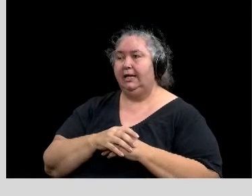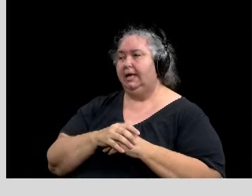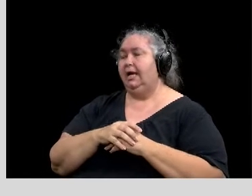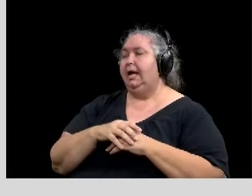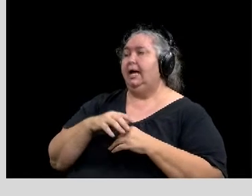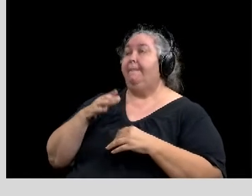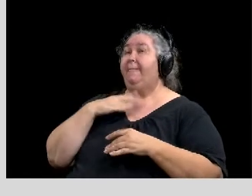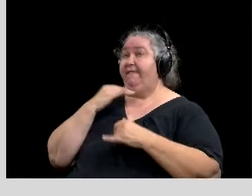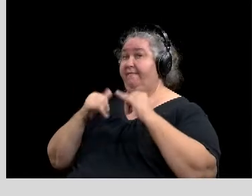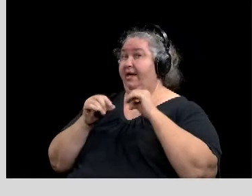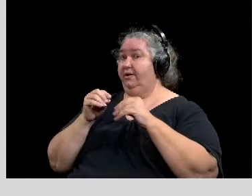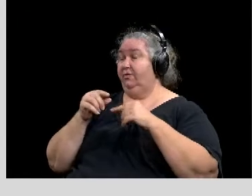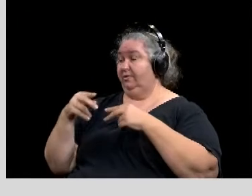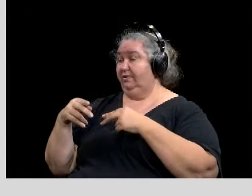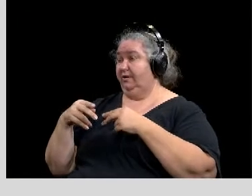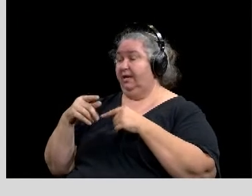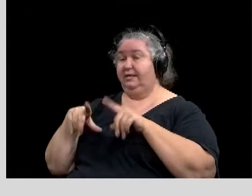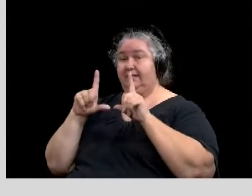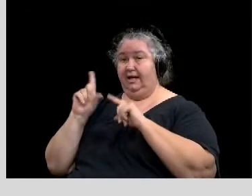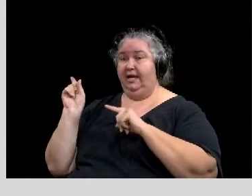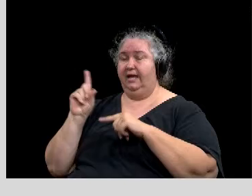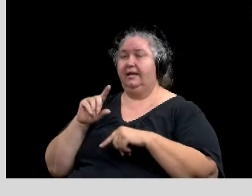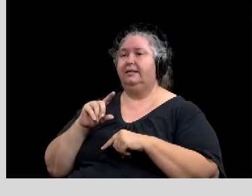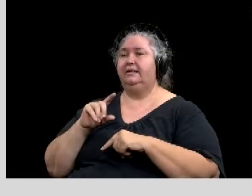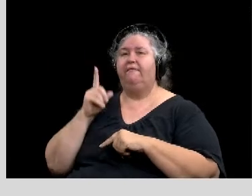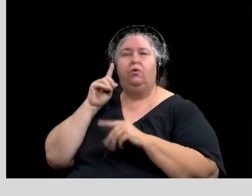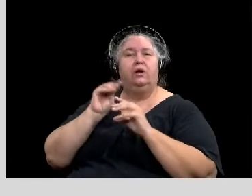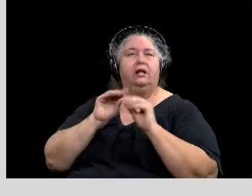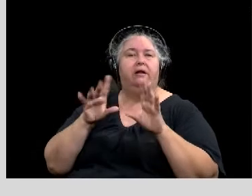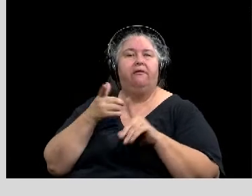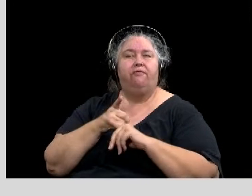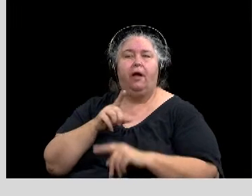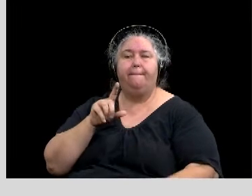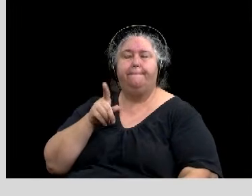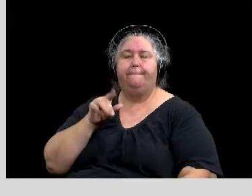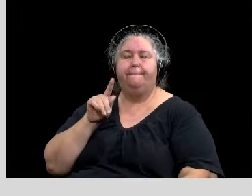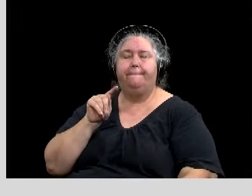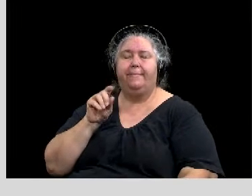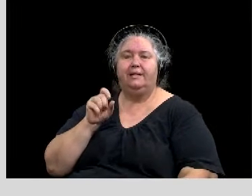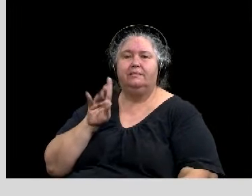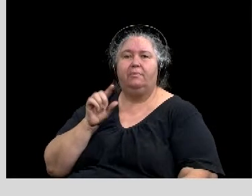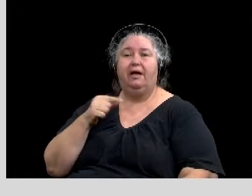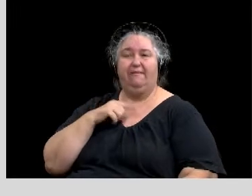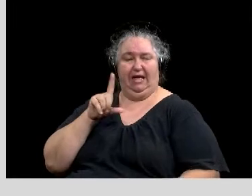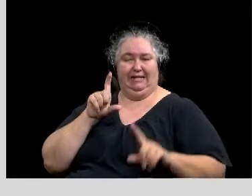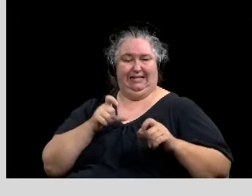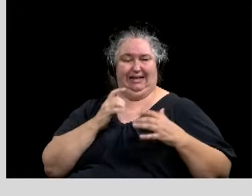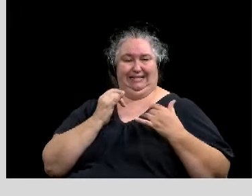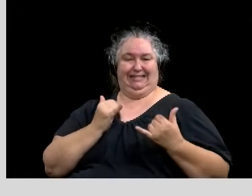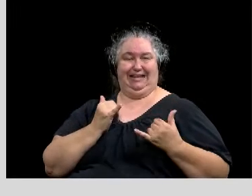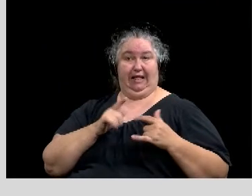pittsburgh es una clarificación de que puedo un ente desentendido